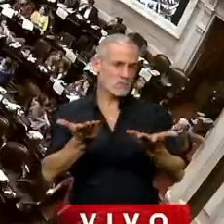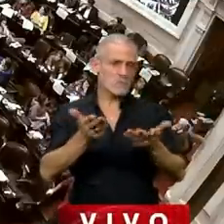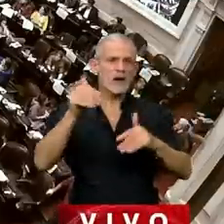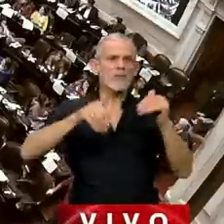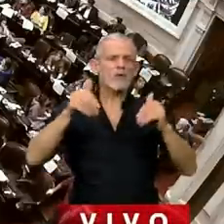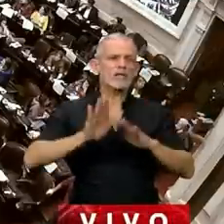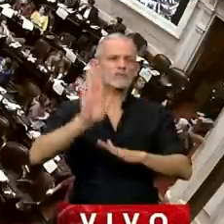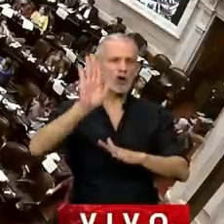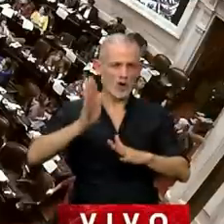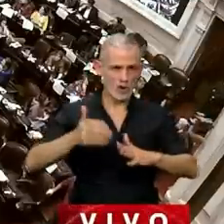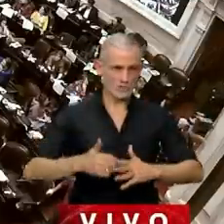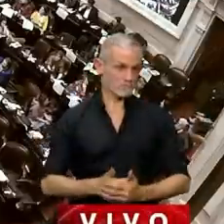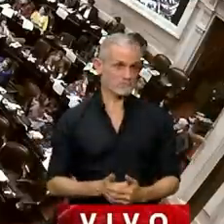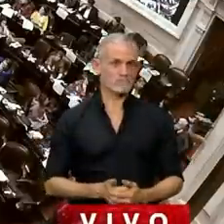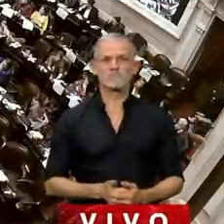Bueno.